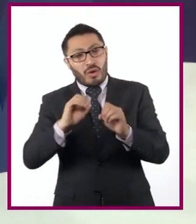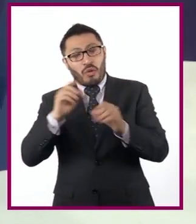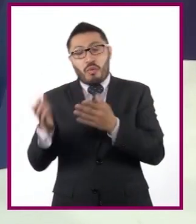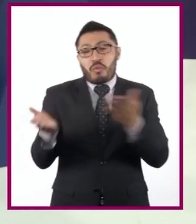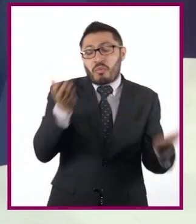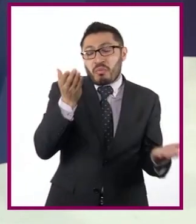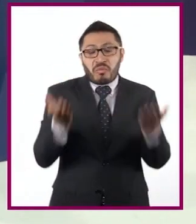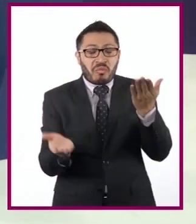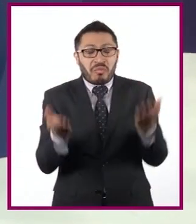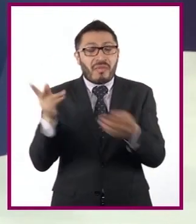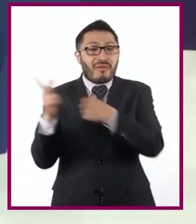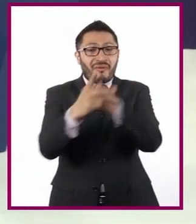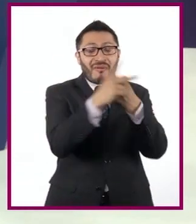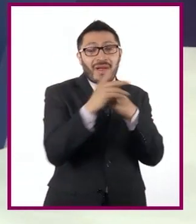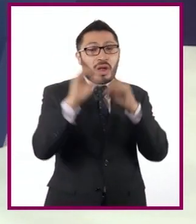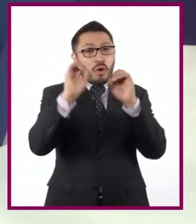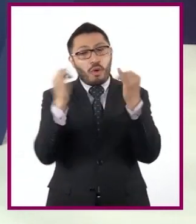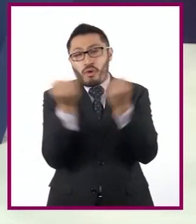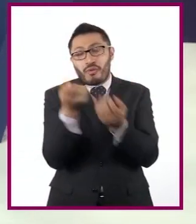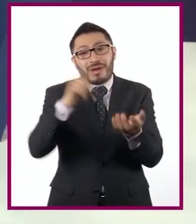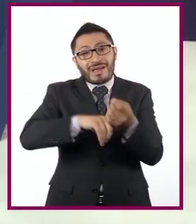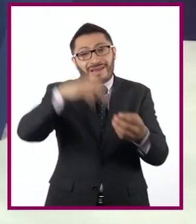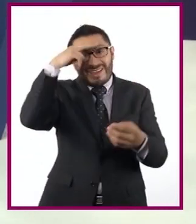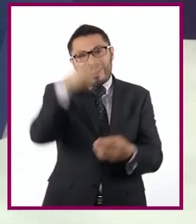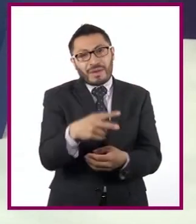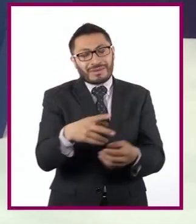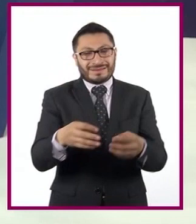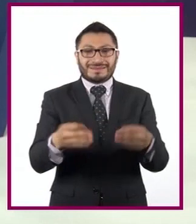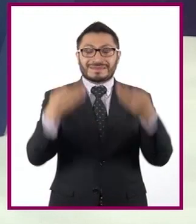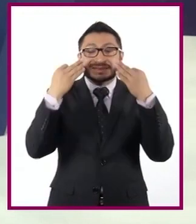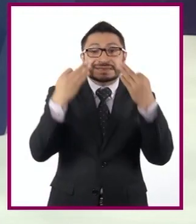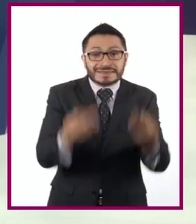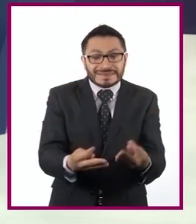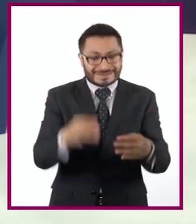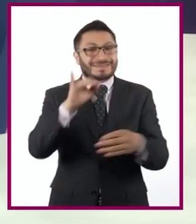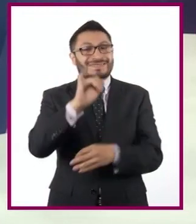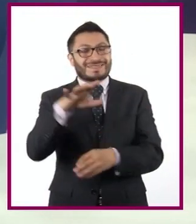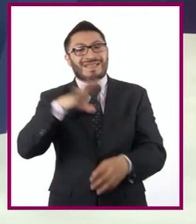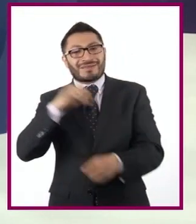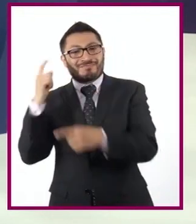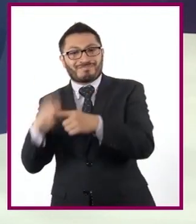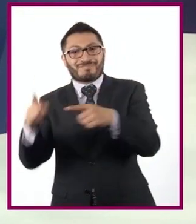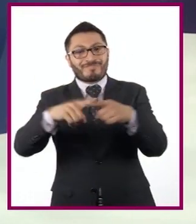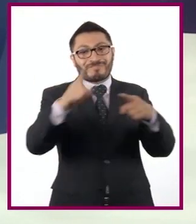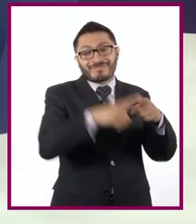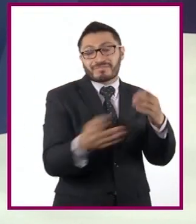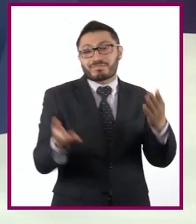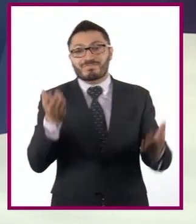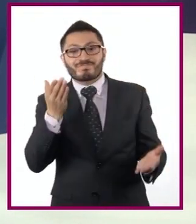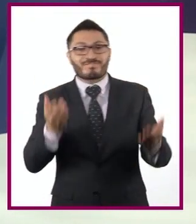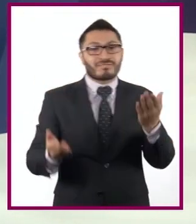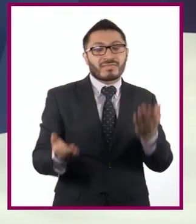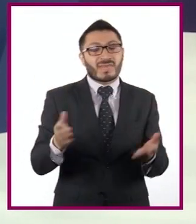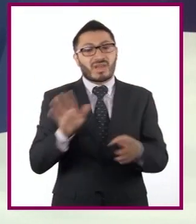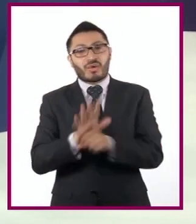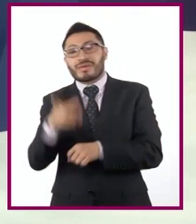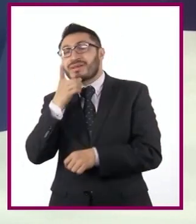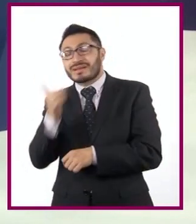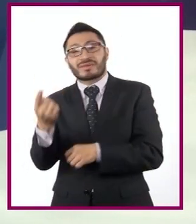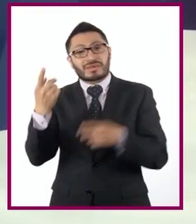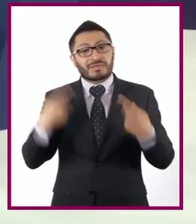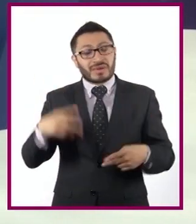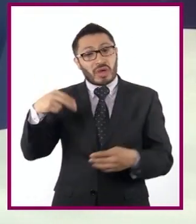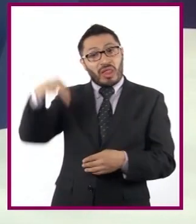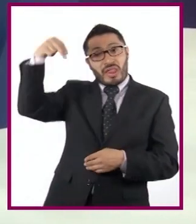o también los que se dan en nuestro país? Pues se observan fácilmente ciertas diferencias al comparar lo que dice alguien que es del